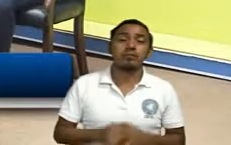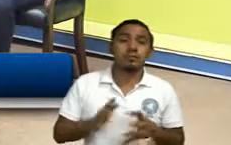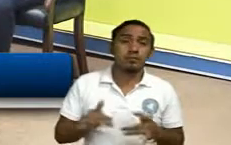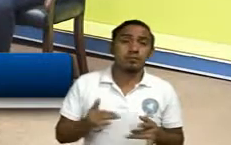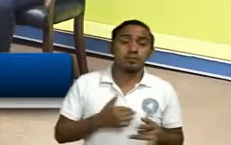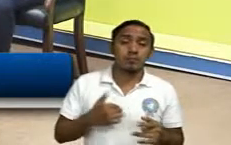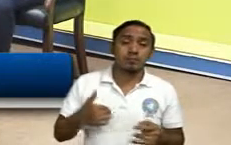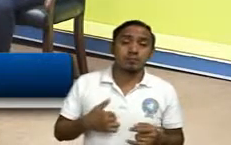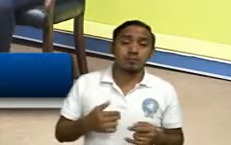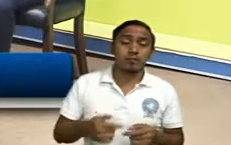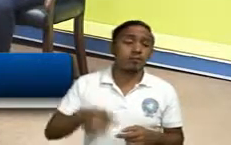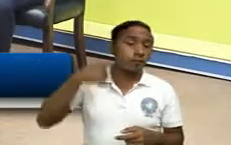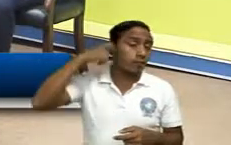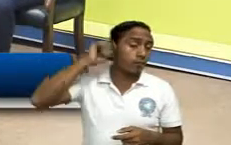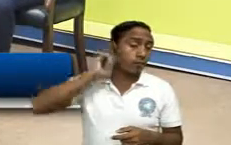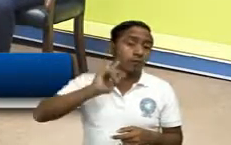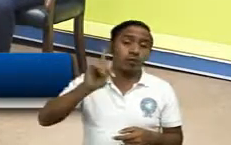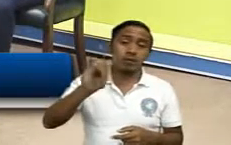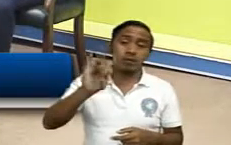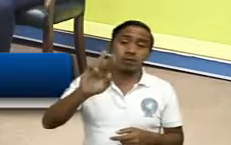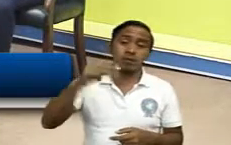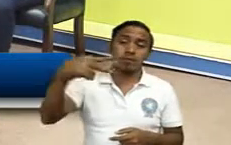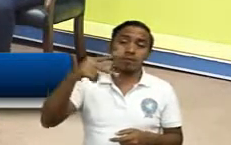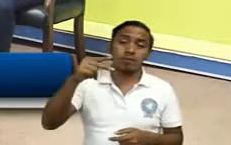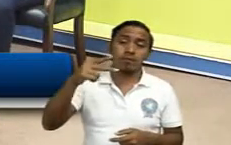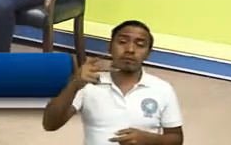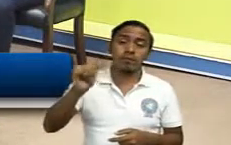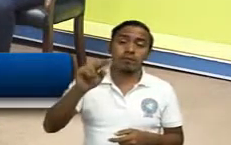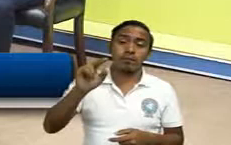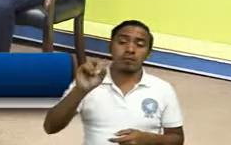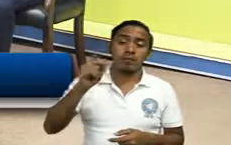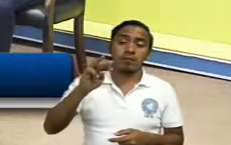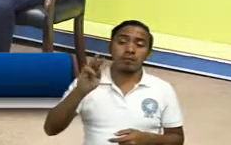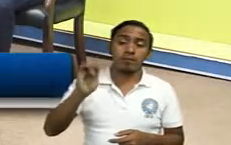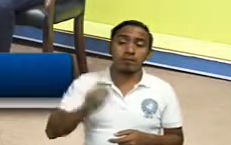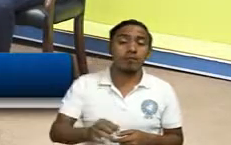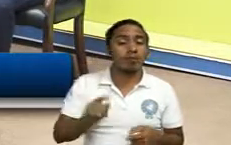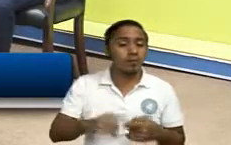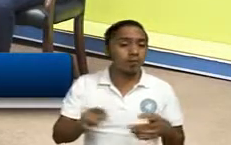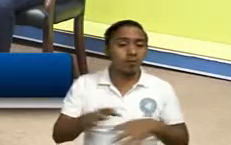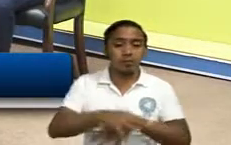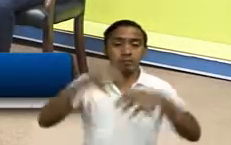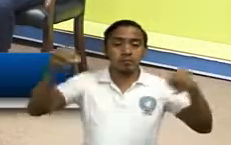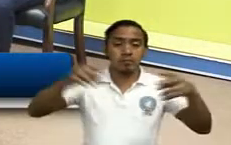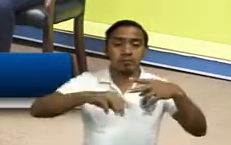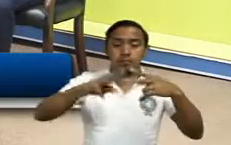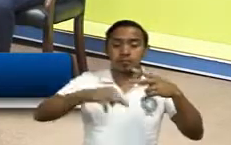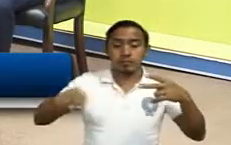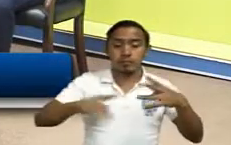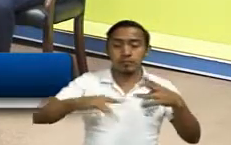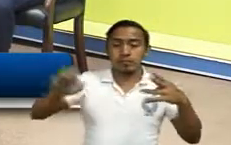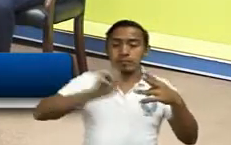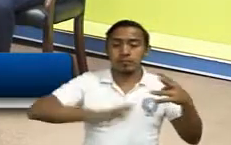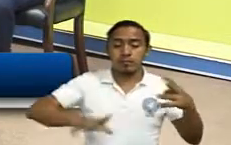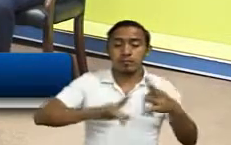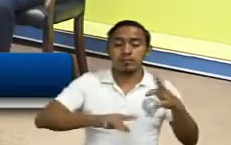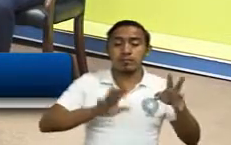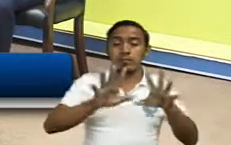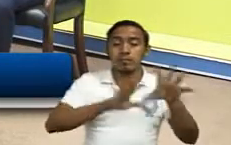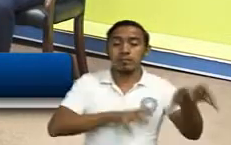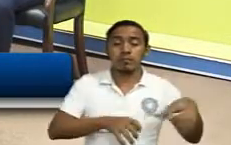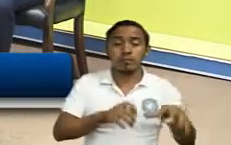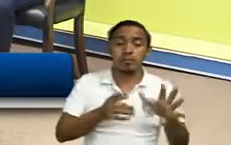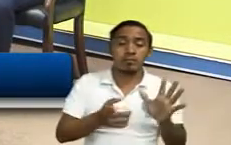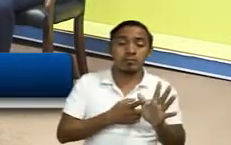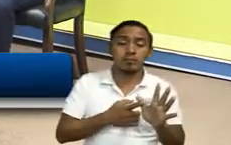habilitado de audiómetro y timpanómetro en diferentes cabeceras departamentales como Jinotega, Matagalpa, Estelí, León.